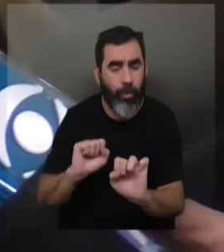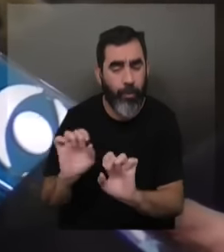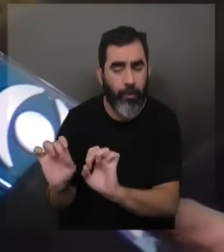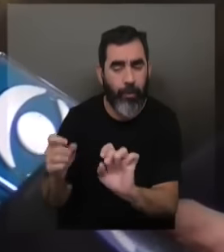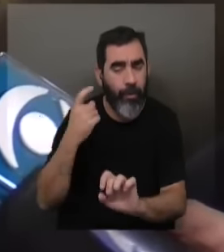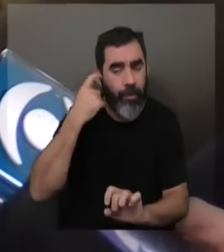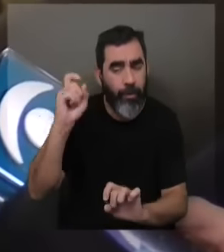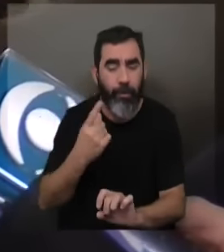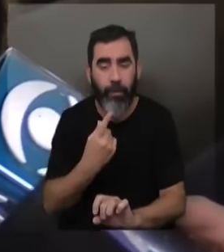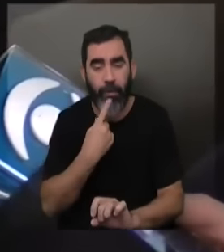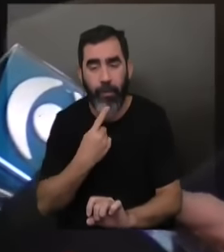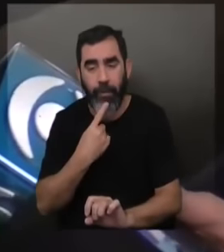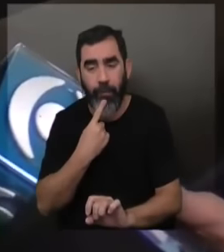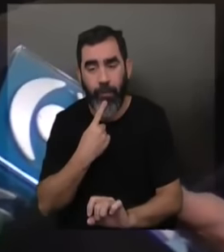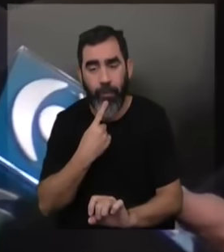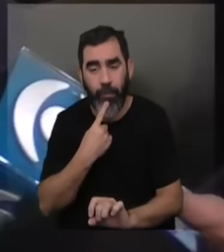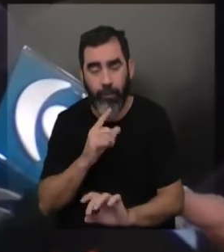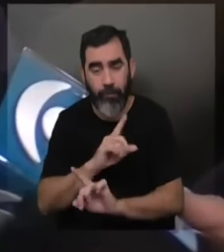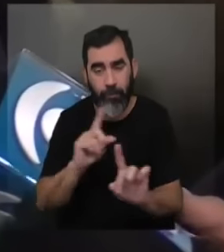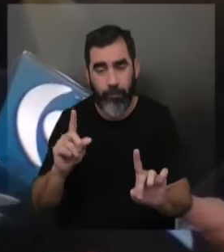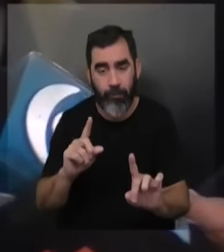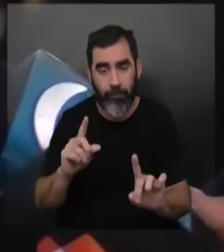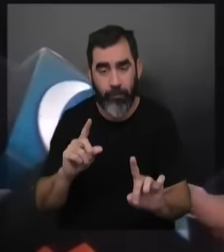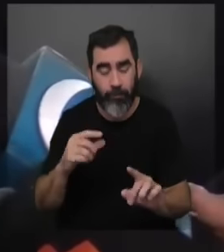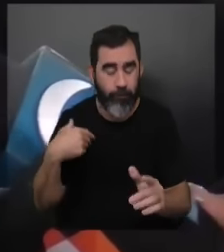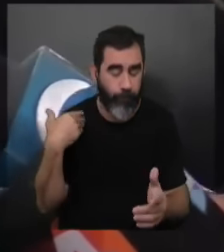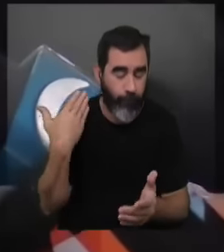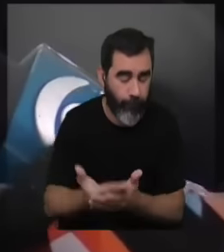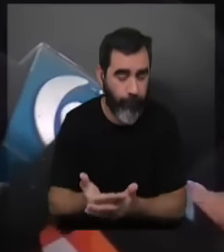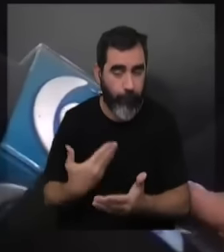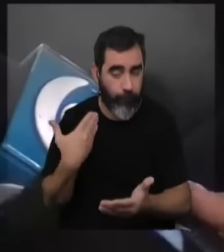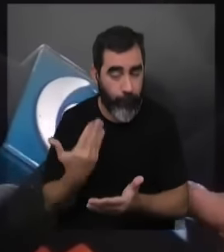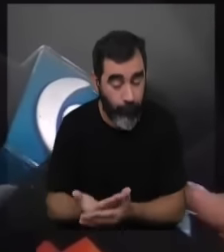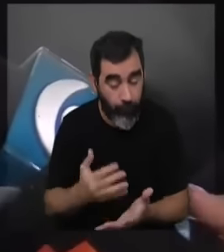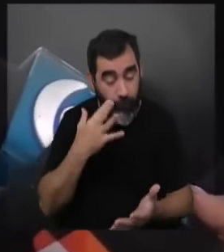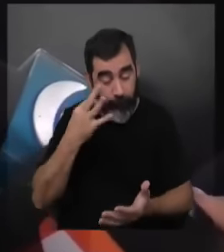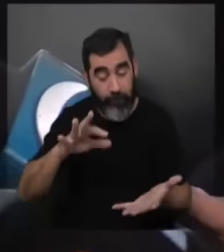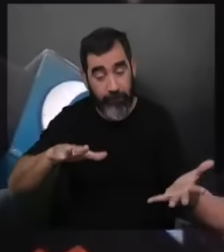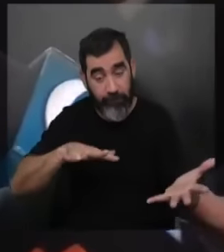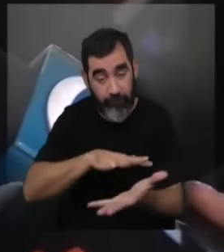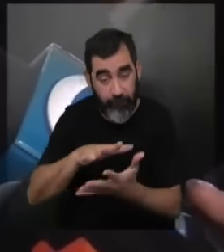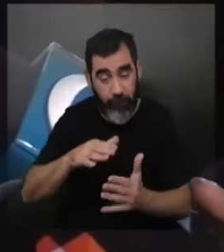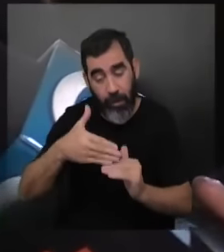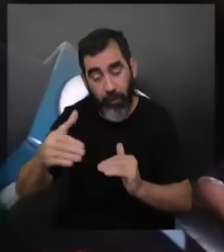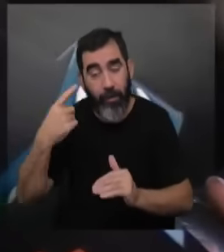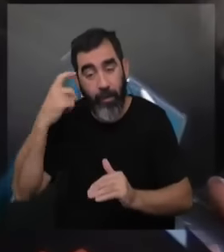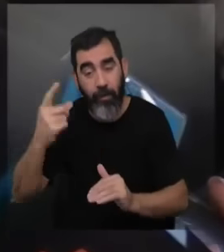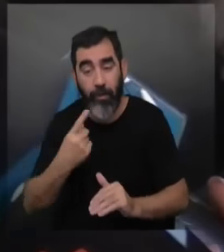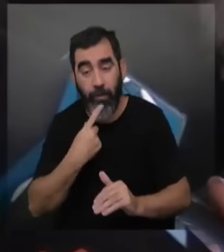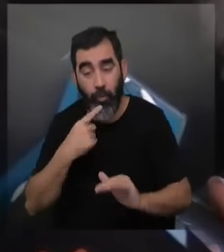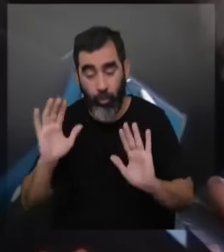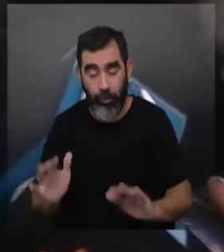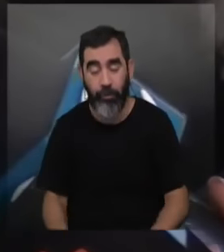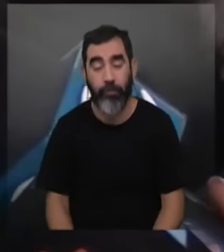ideologización artificiales que terminan frustrando realidades Más allá de la